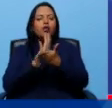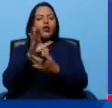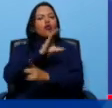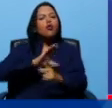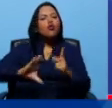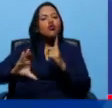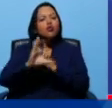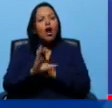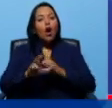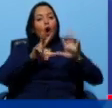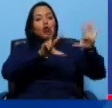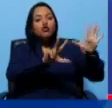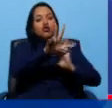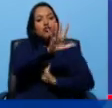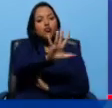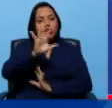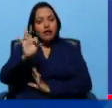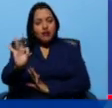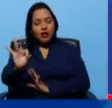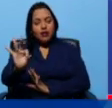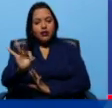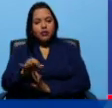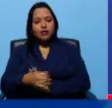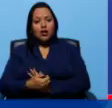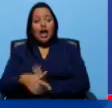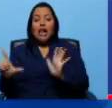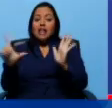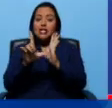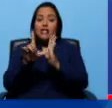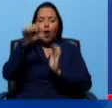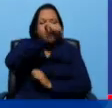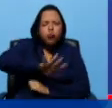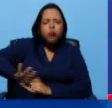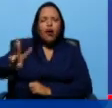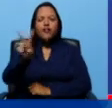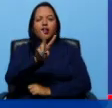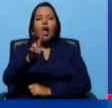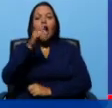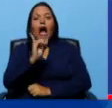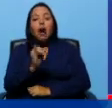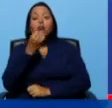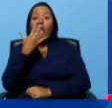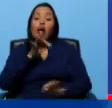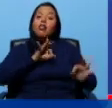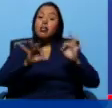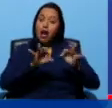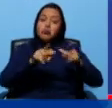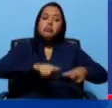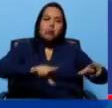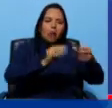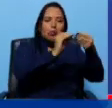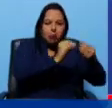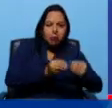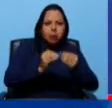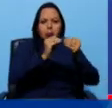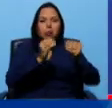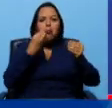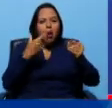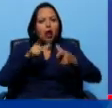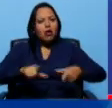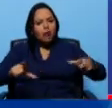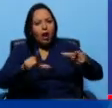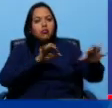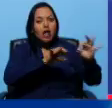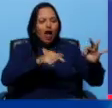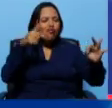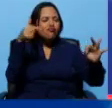en los 853 liceos del país, donde tenemos buenos teatros, buenas instalaciones,